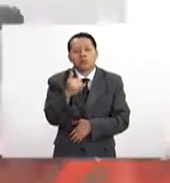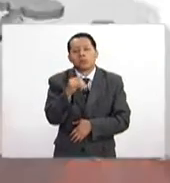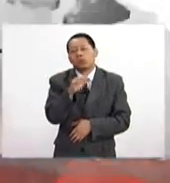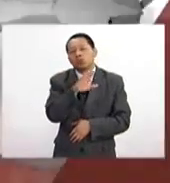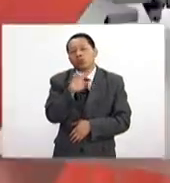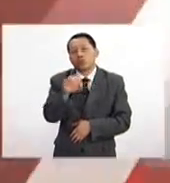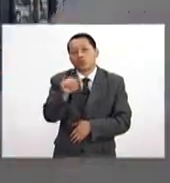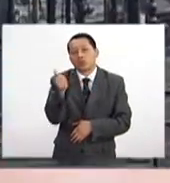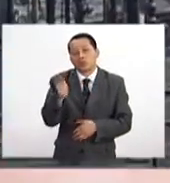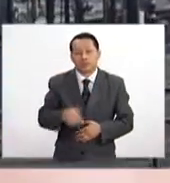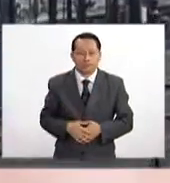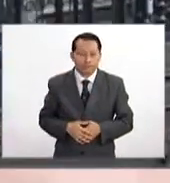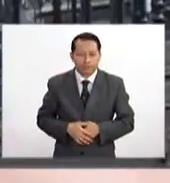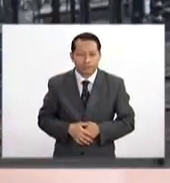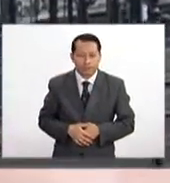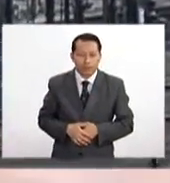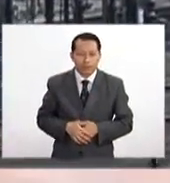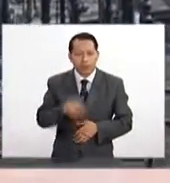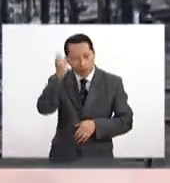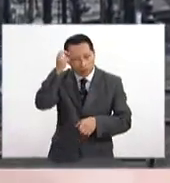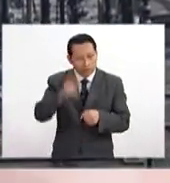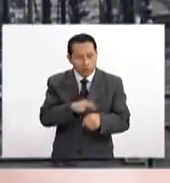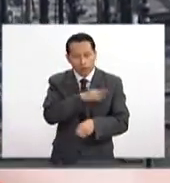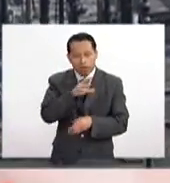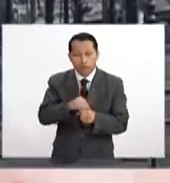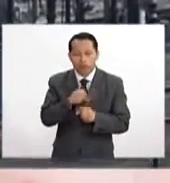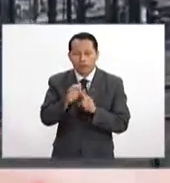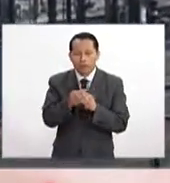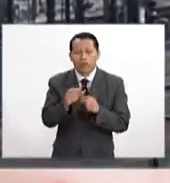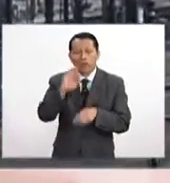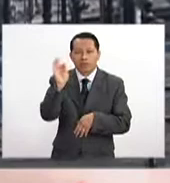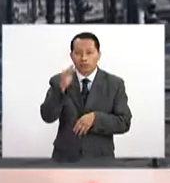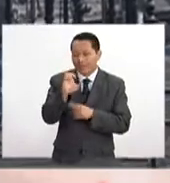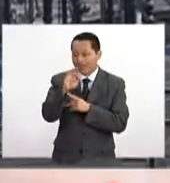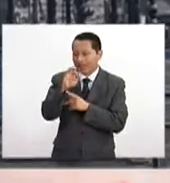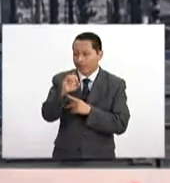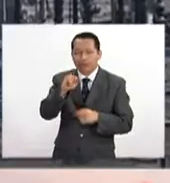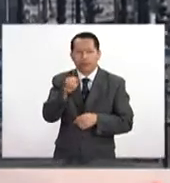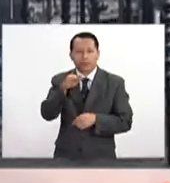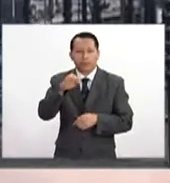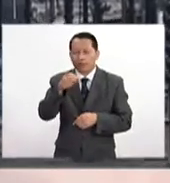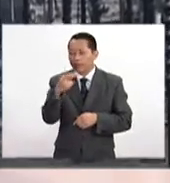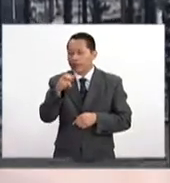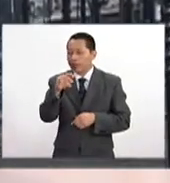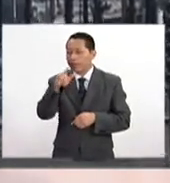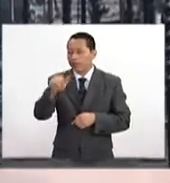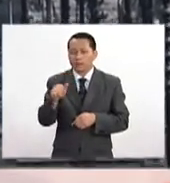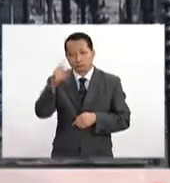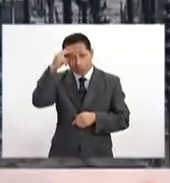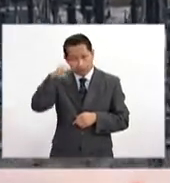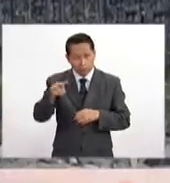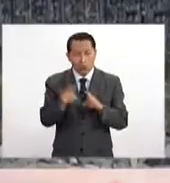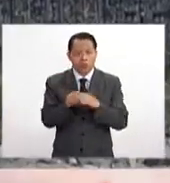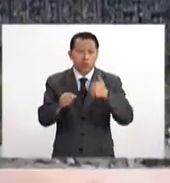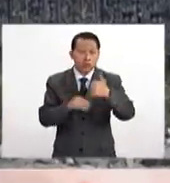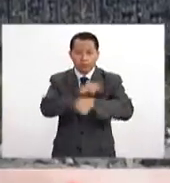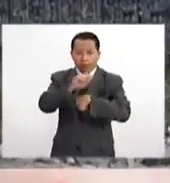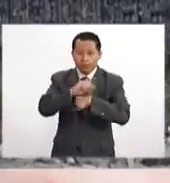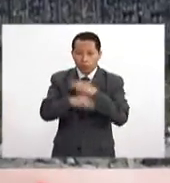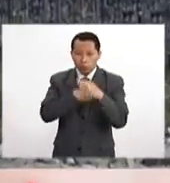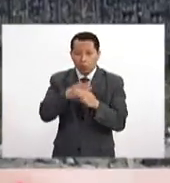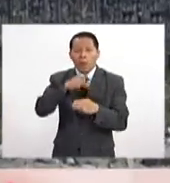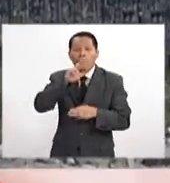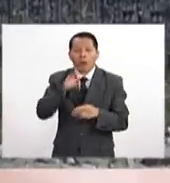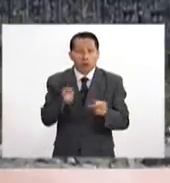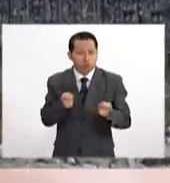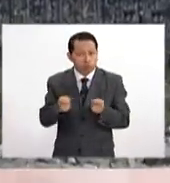911. El director general de la Comisión Federal de Electricidad, Jaime Hernández, aseguró que México es uno de los 6 países en el mundo